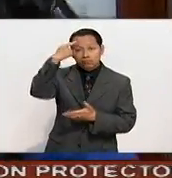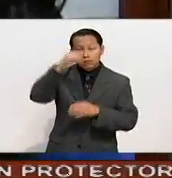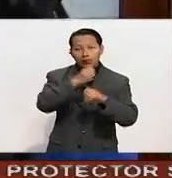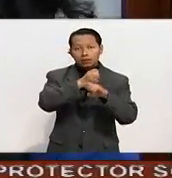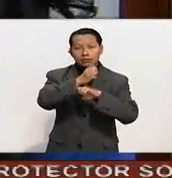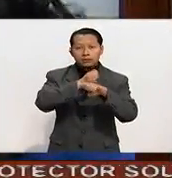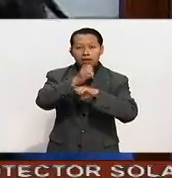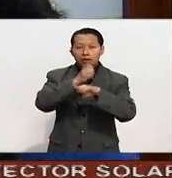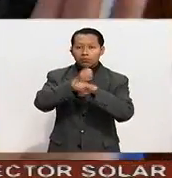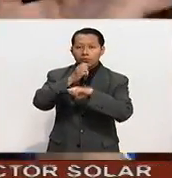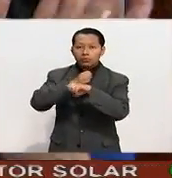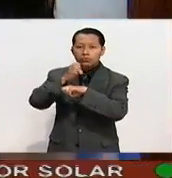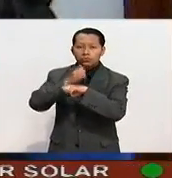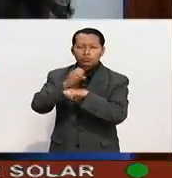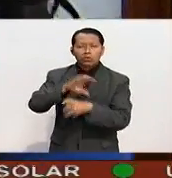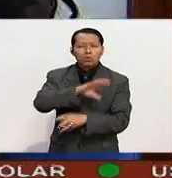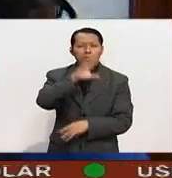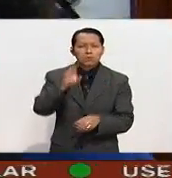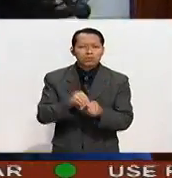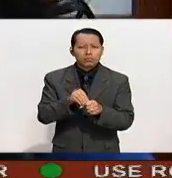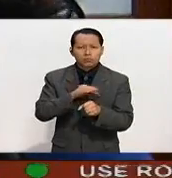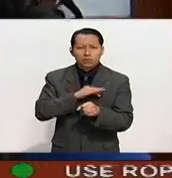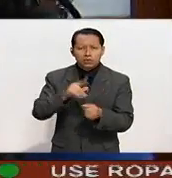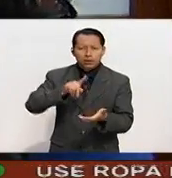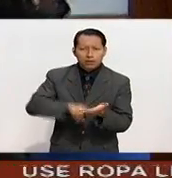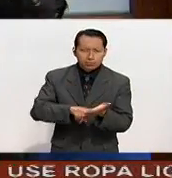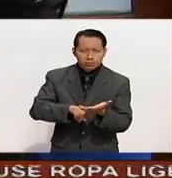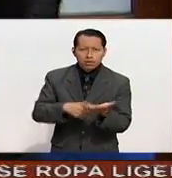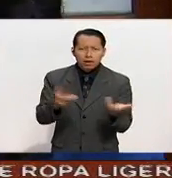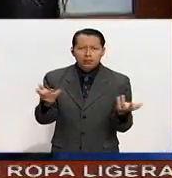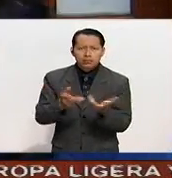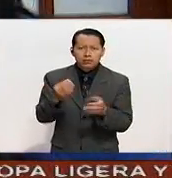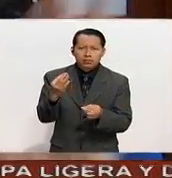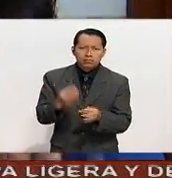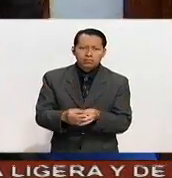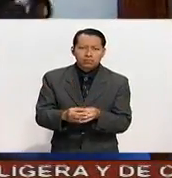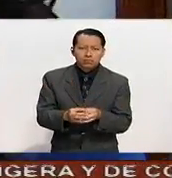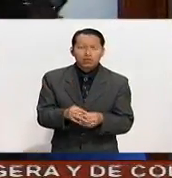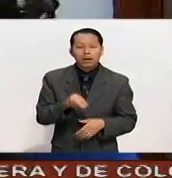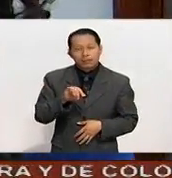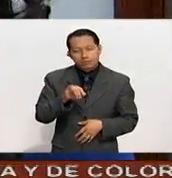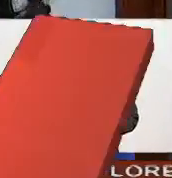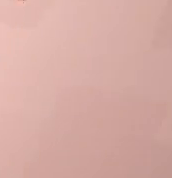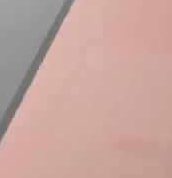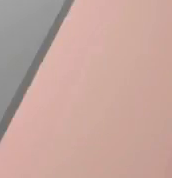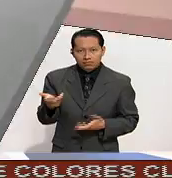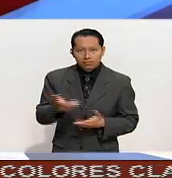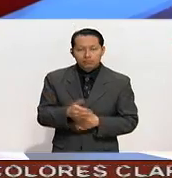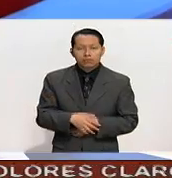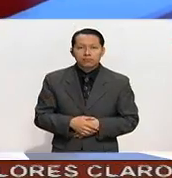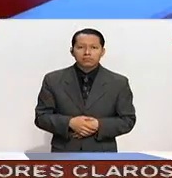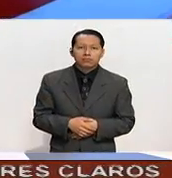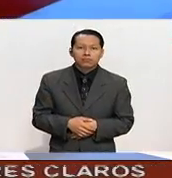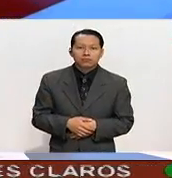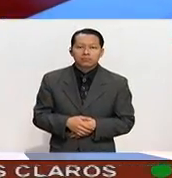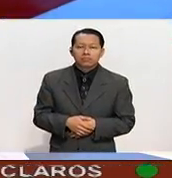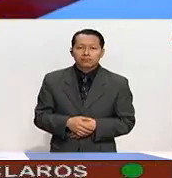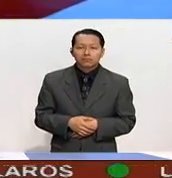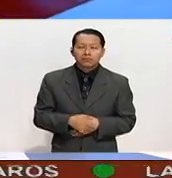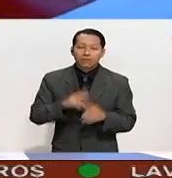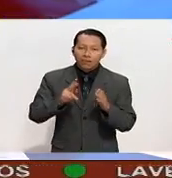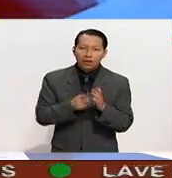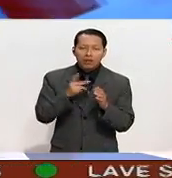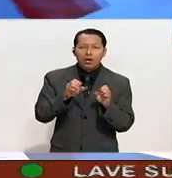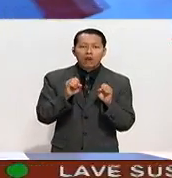para generar la implementación en las entidades federativas. ¿Y cada entidad aportó lo suyo? De nueva cuenta,